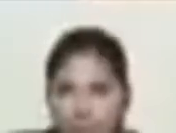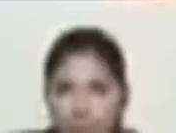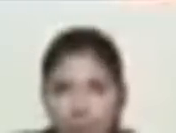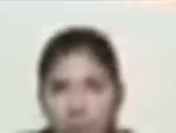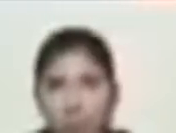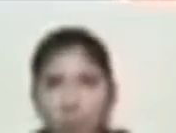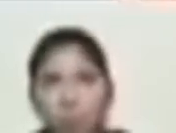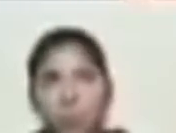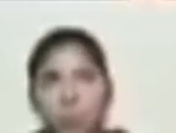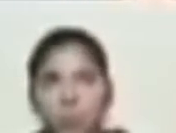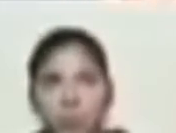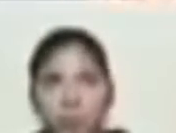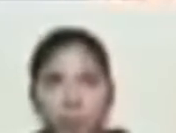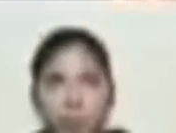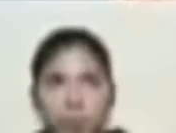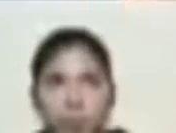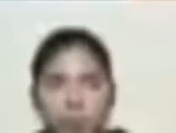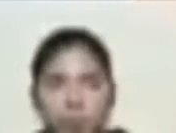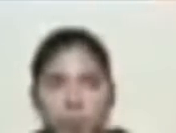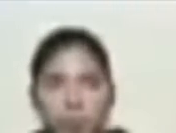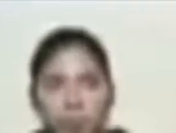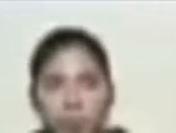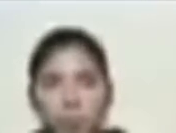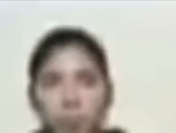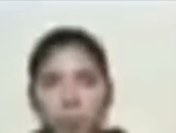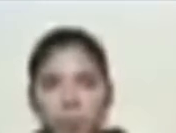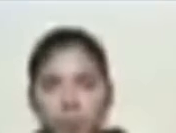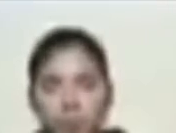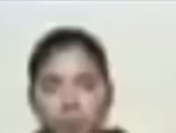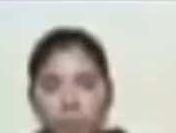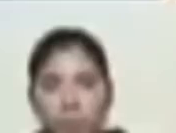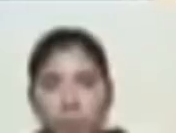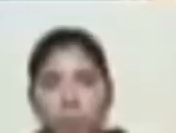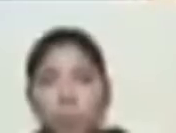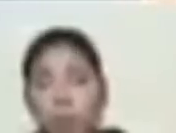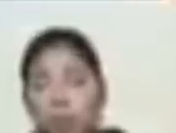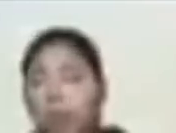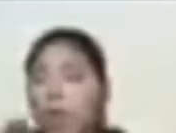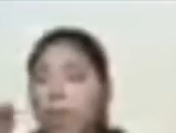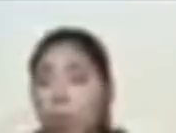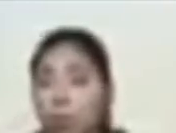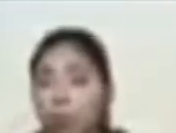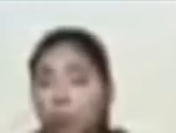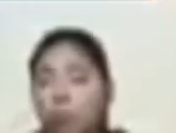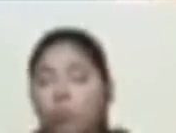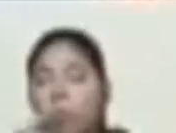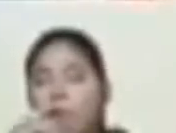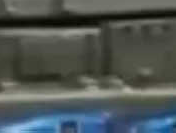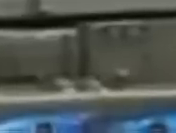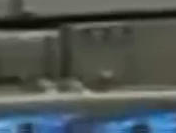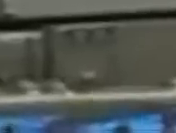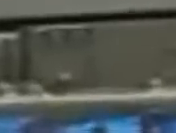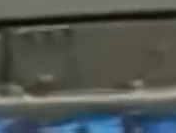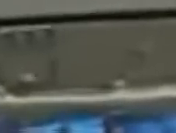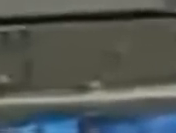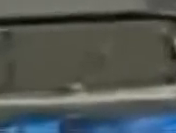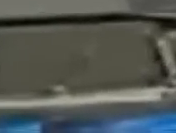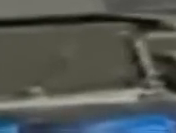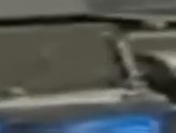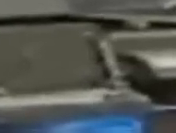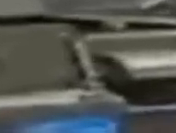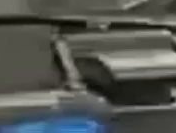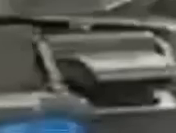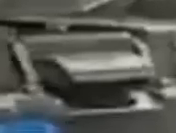Quién controla a la faz al ejército señores Quién es pues Nicolás Maduro obviamente este señor ahora está haciendo todo para que piensen que en Venezuela